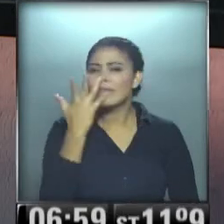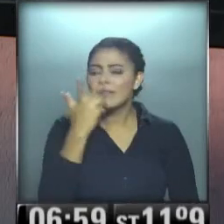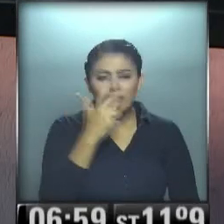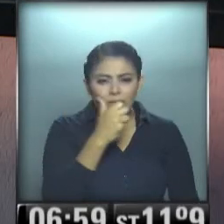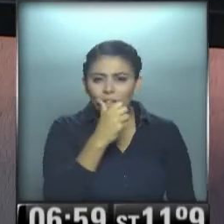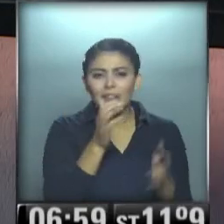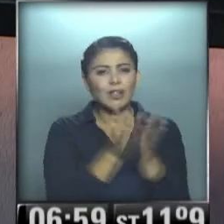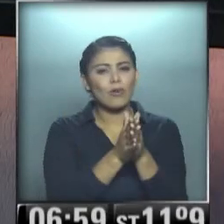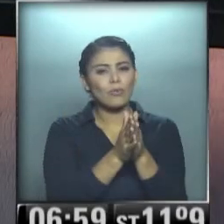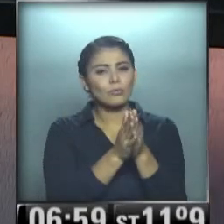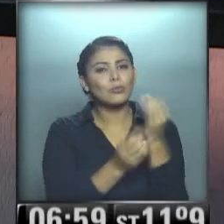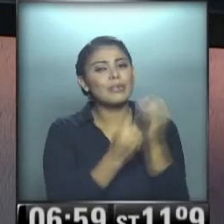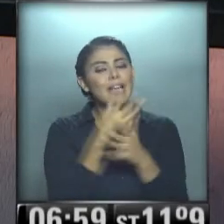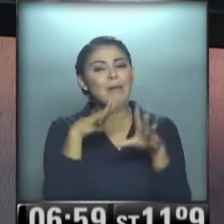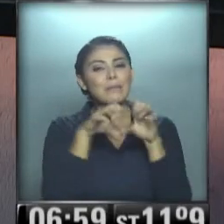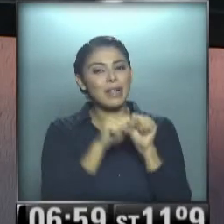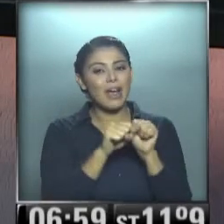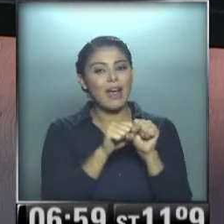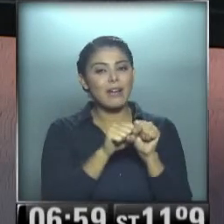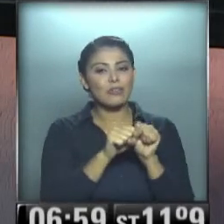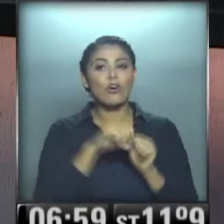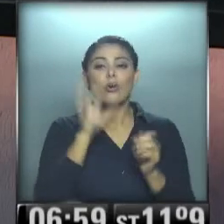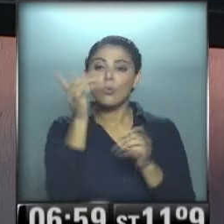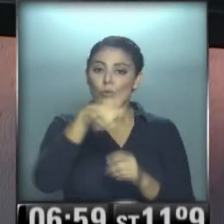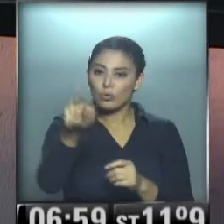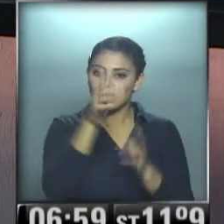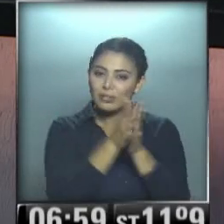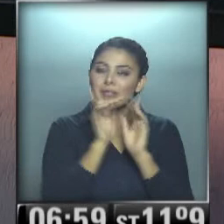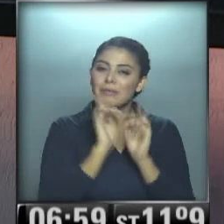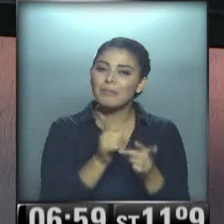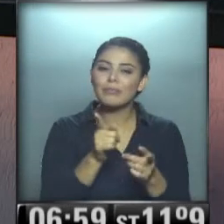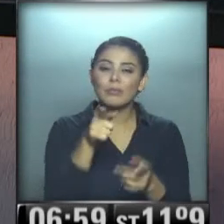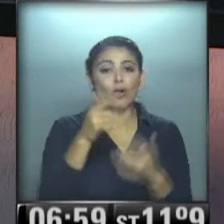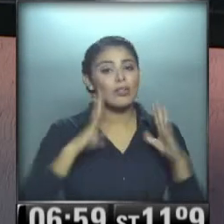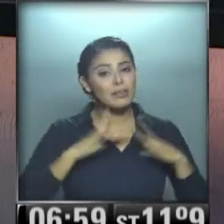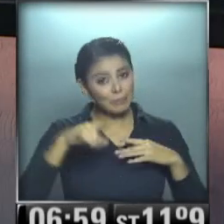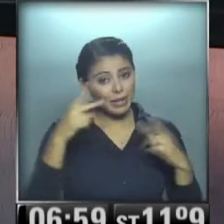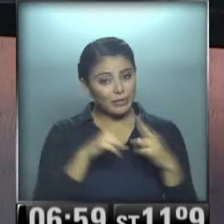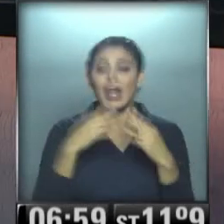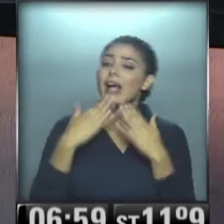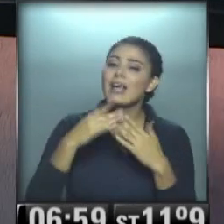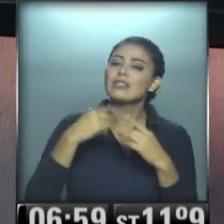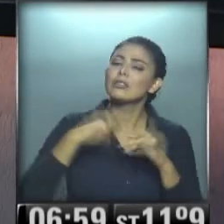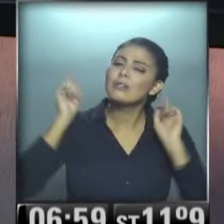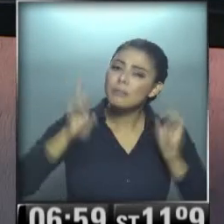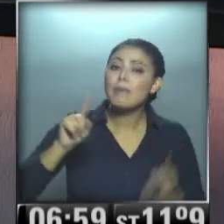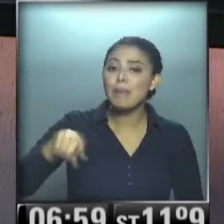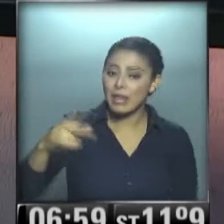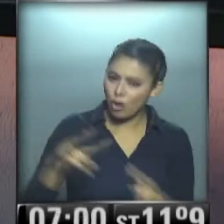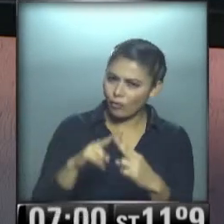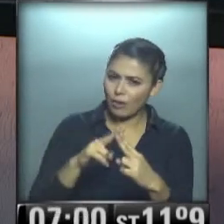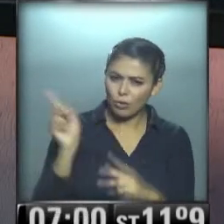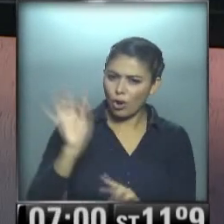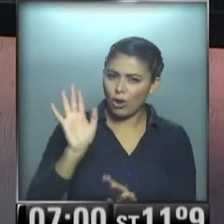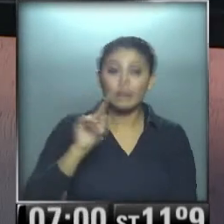estar con vos a la mañana, bien temprano, con todos ustedes. Que descanses, Cari, nos vemos mañana. Gracias igualmente. ¿Mañana nos vemos o ya